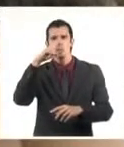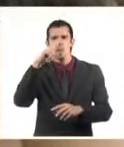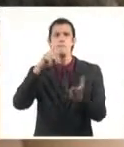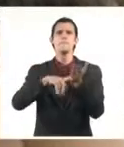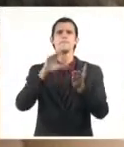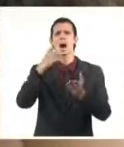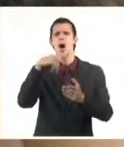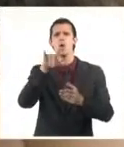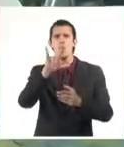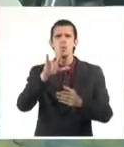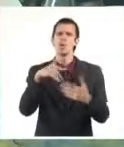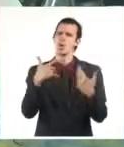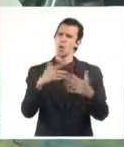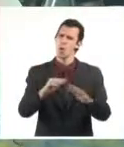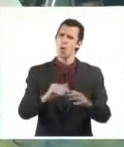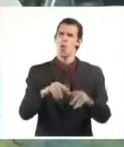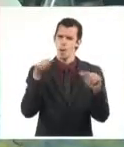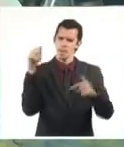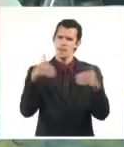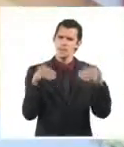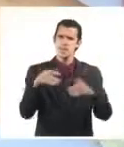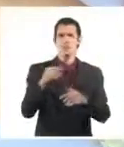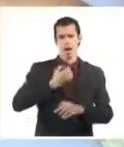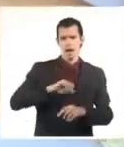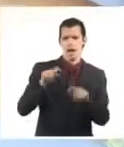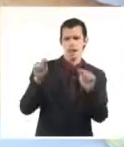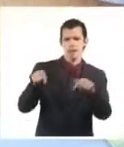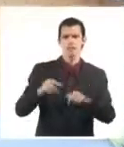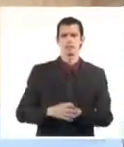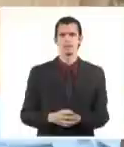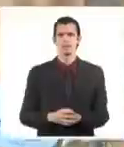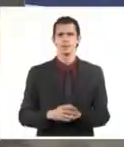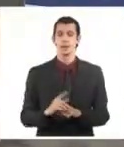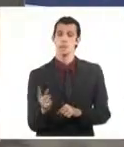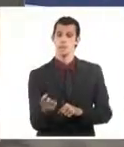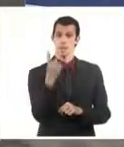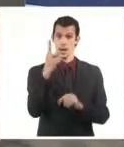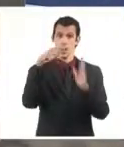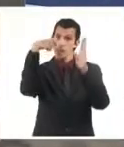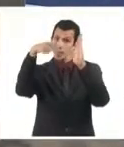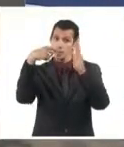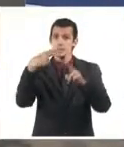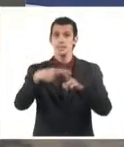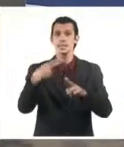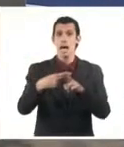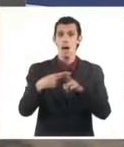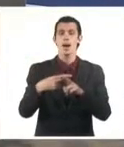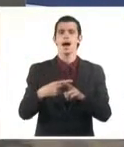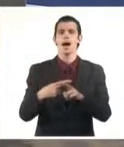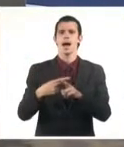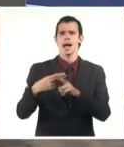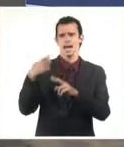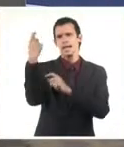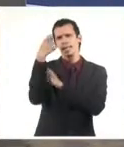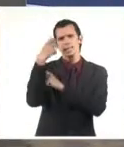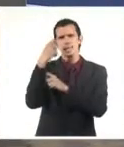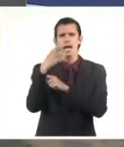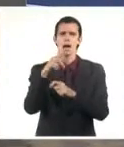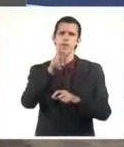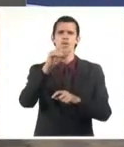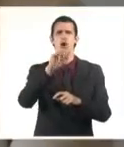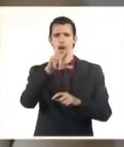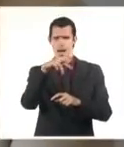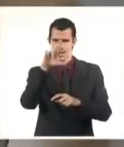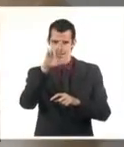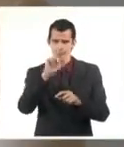Filme Hazme Volar, cinta que abre el festival. Más de 22 largometrajes se exhibirán en los cines del Proyecto 23 y el Acapulco, en la